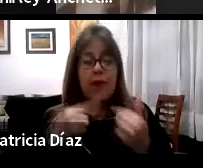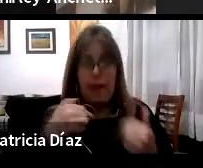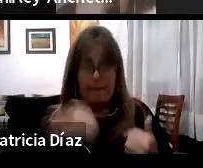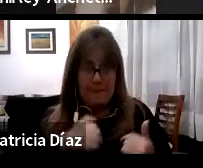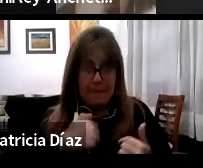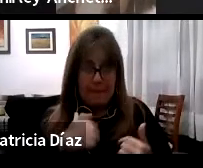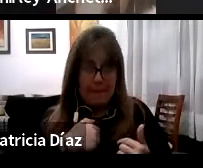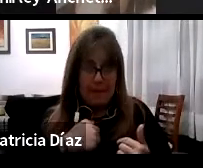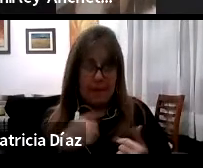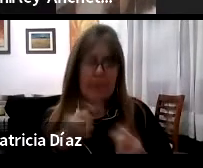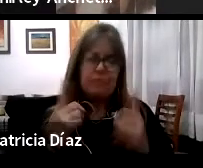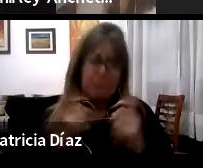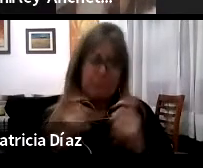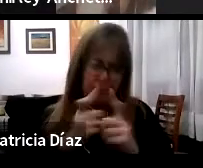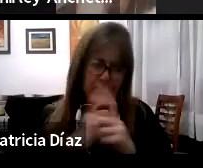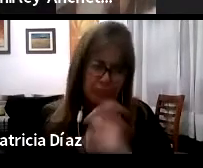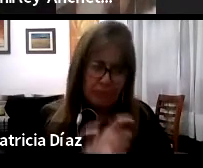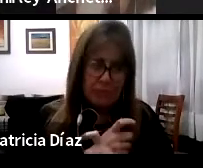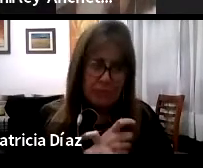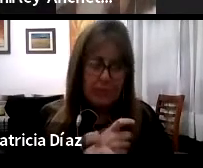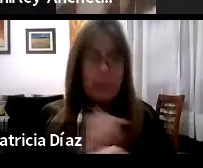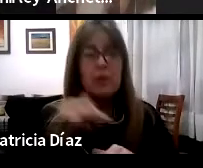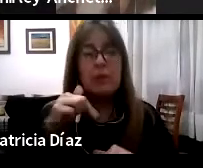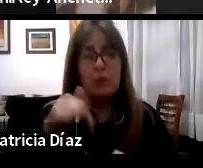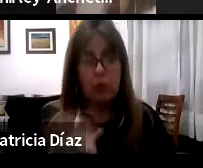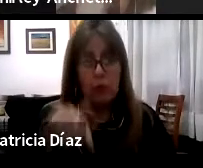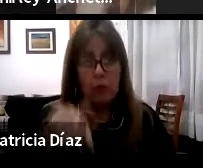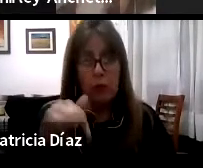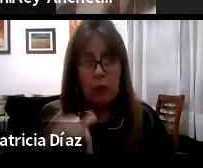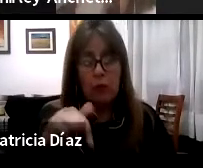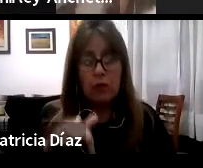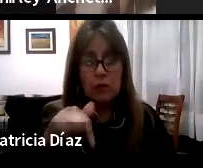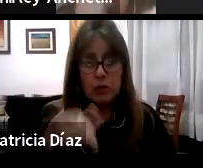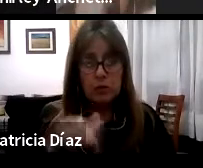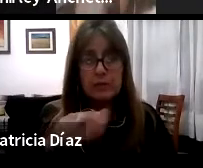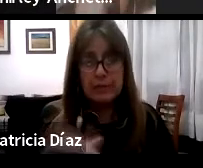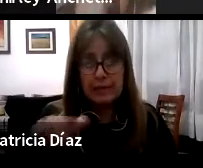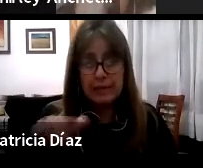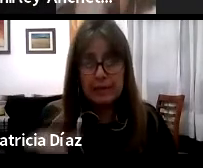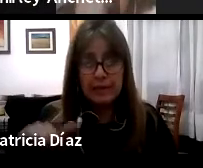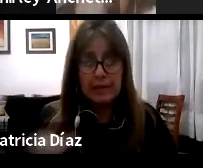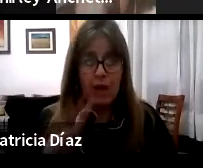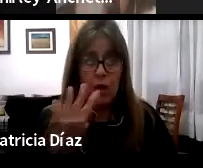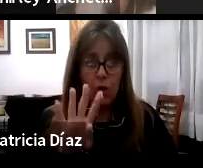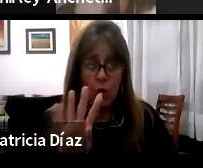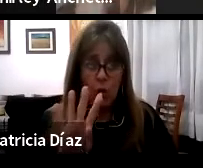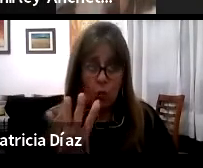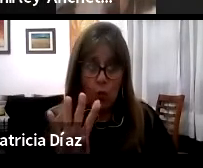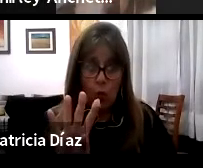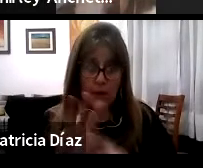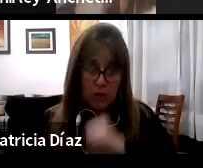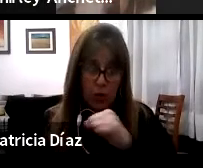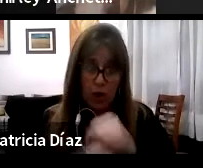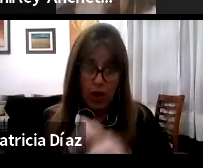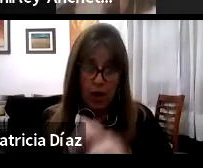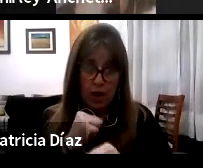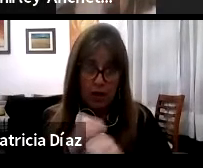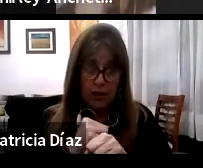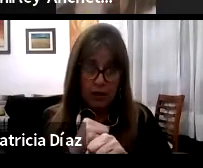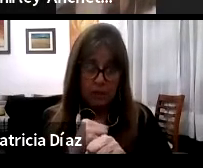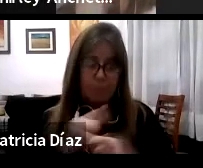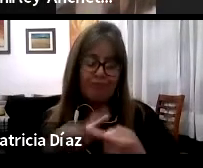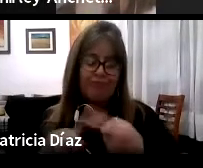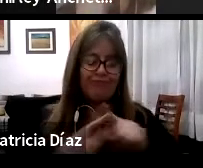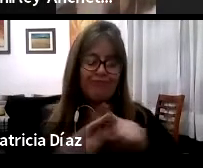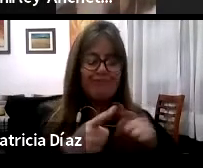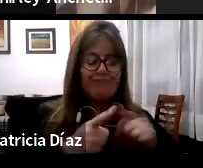mucho, hoy por hoy, digo, ella tiene 4 años, tenemos una relación excelente, yo, o sea,